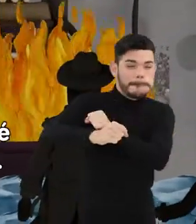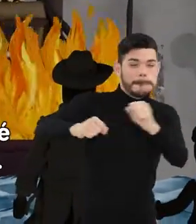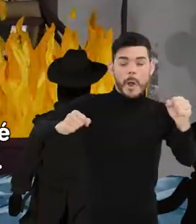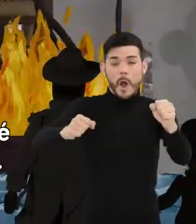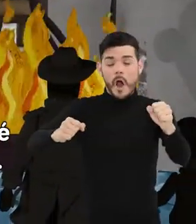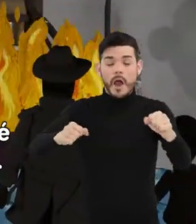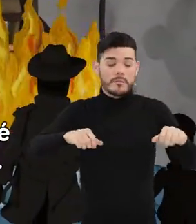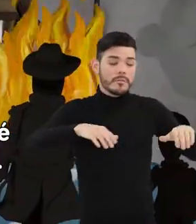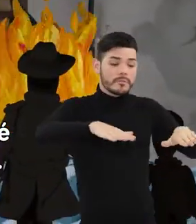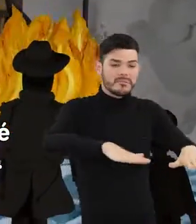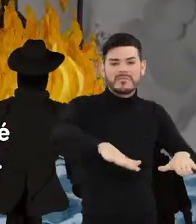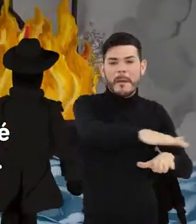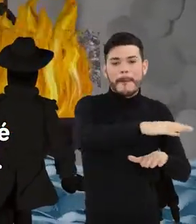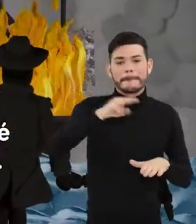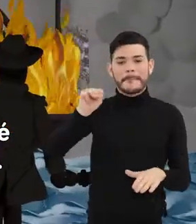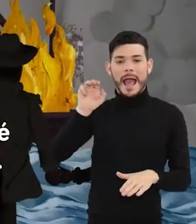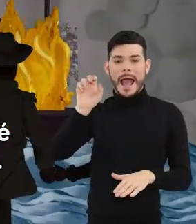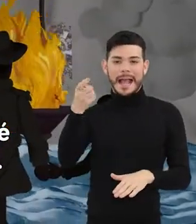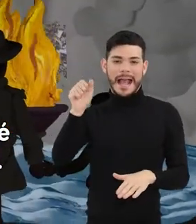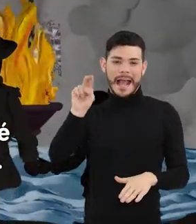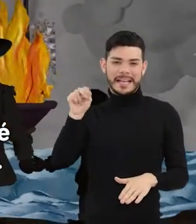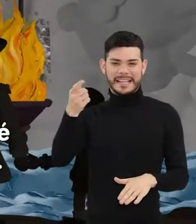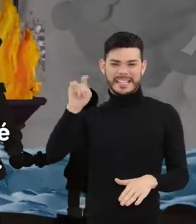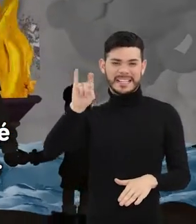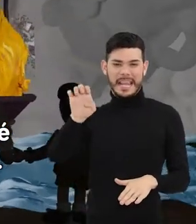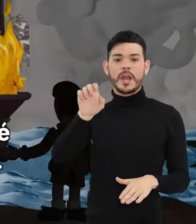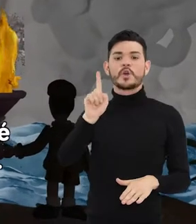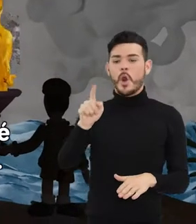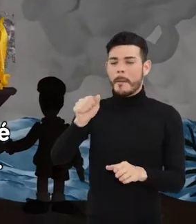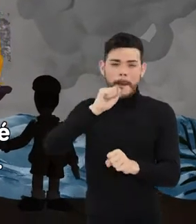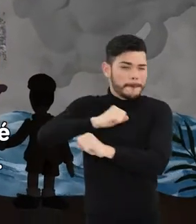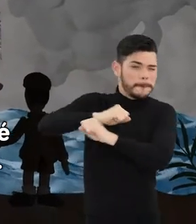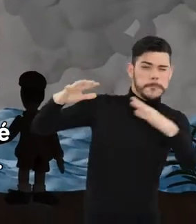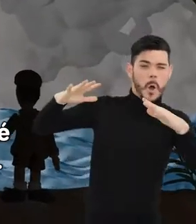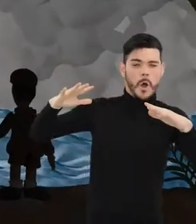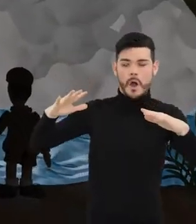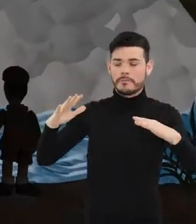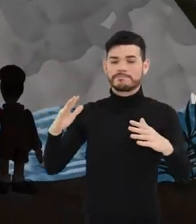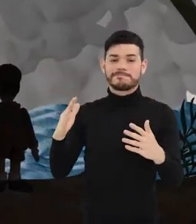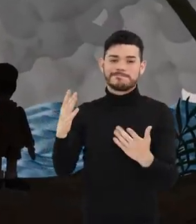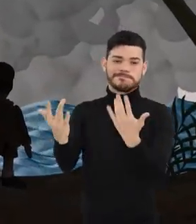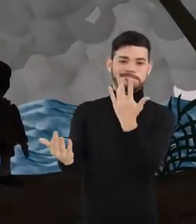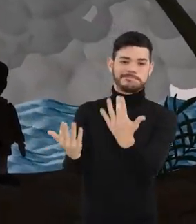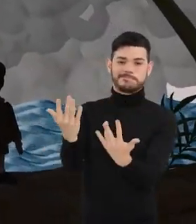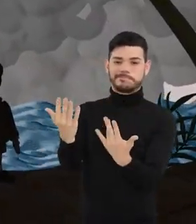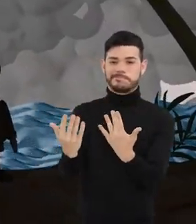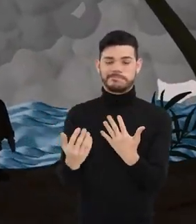el río se incendió frente al puerto de Magangué por la explosión de una de sus calderas.